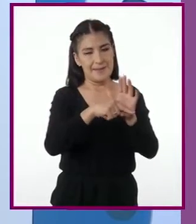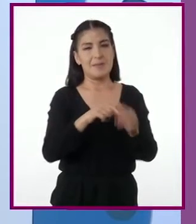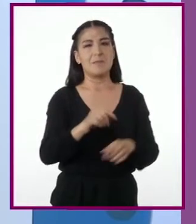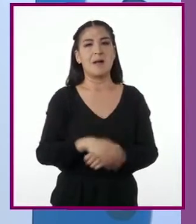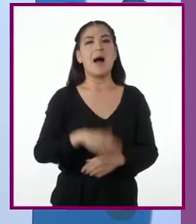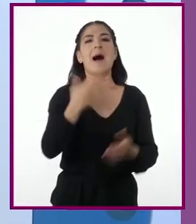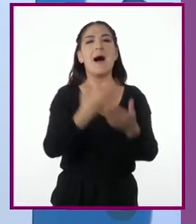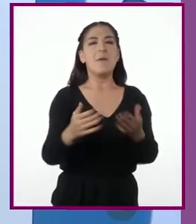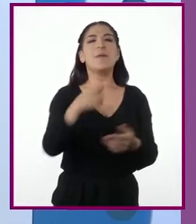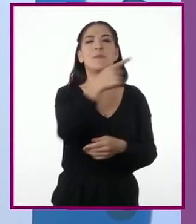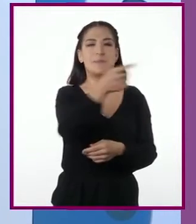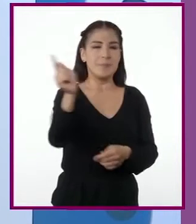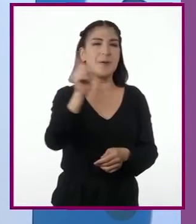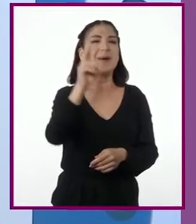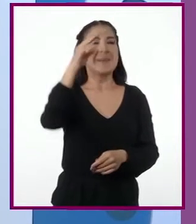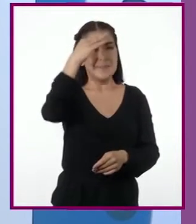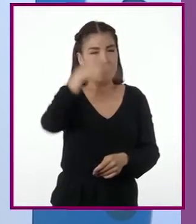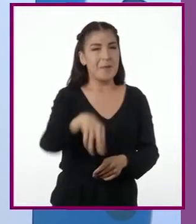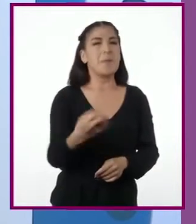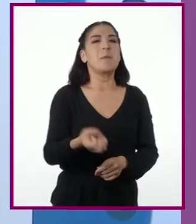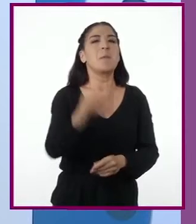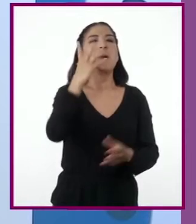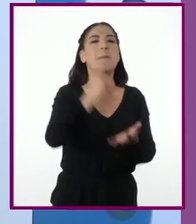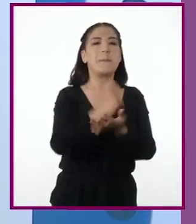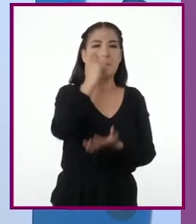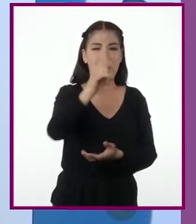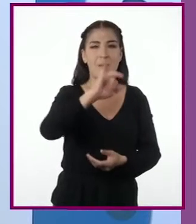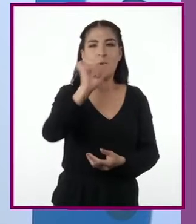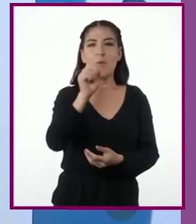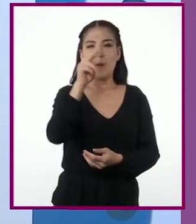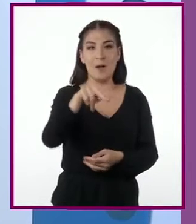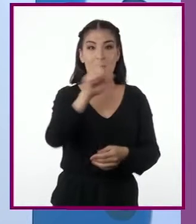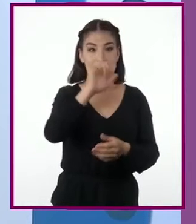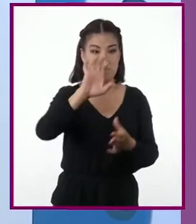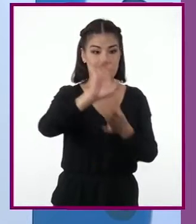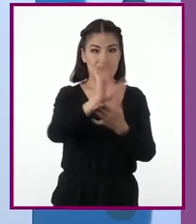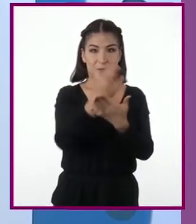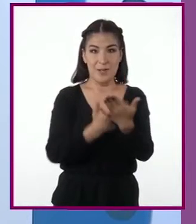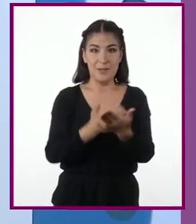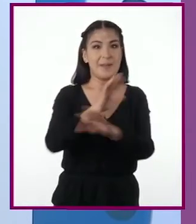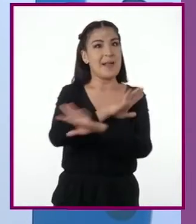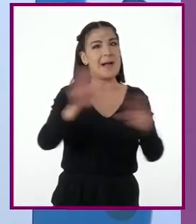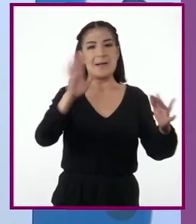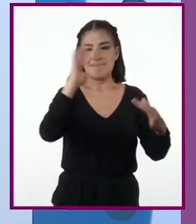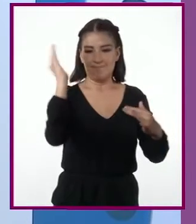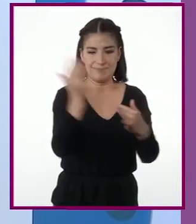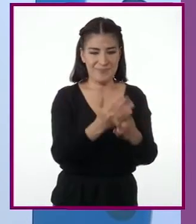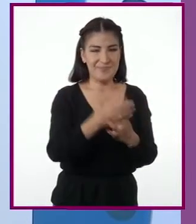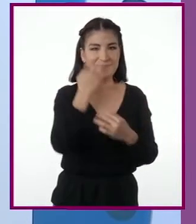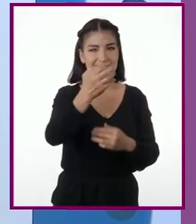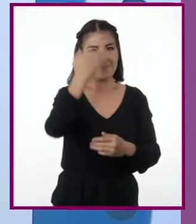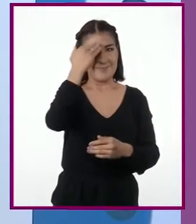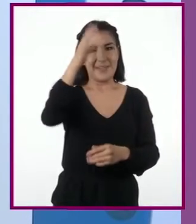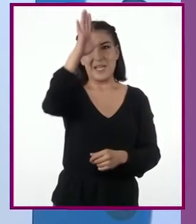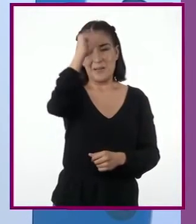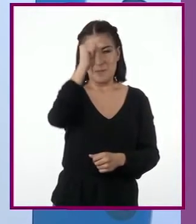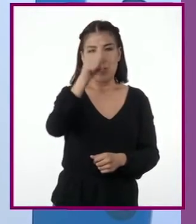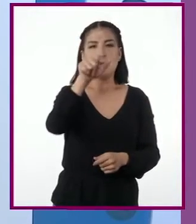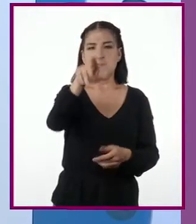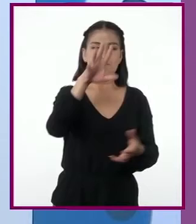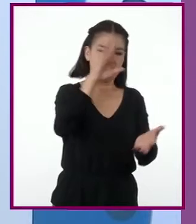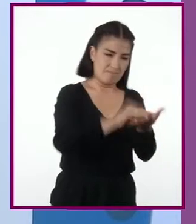Ahora los reto a saber cuánto pagará Juan cuando su contrato haya llegado a la mitad del tiempo acordado. Anoten